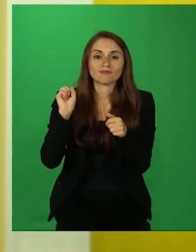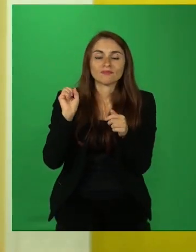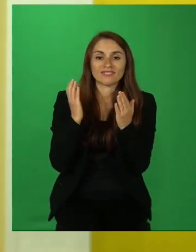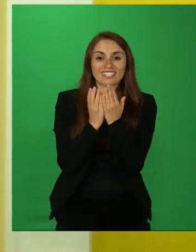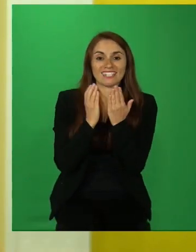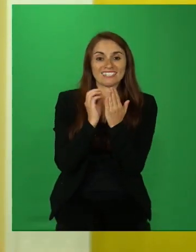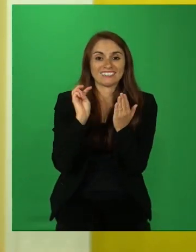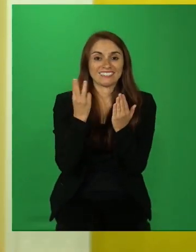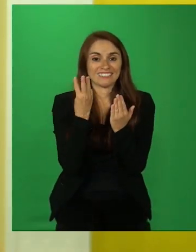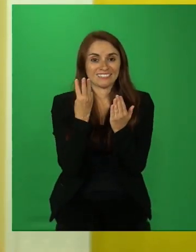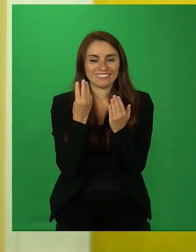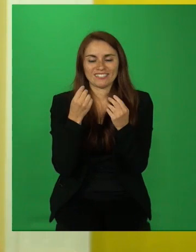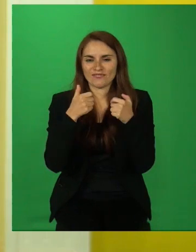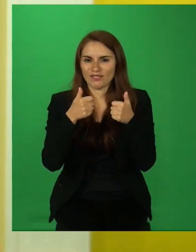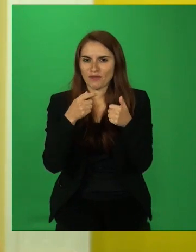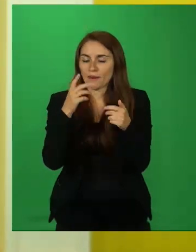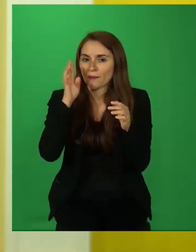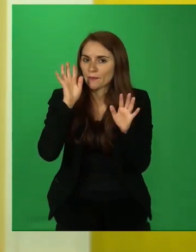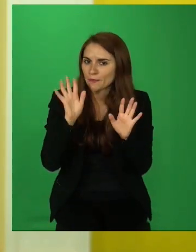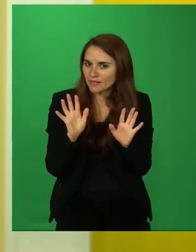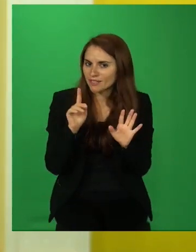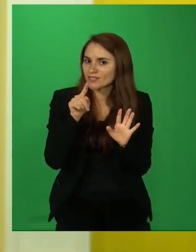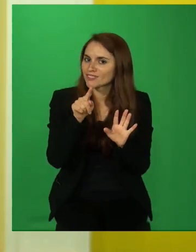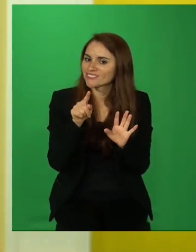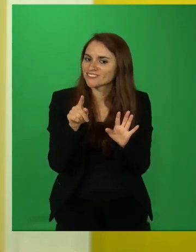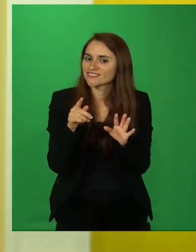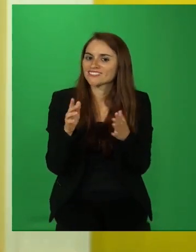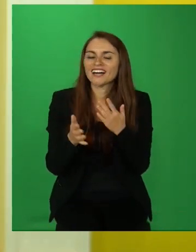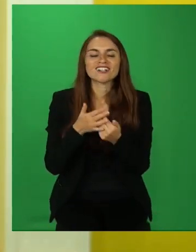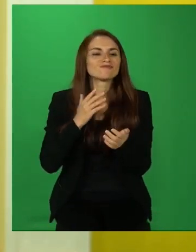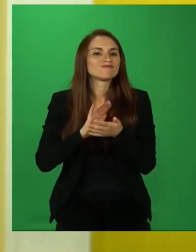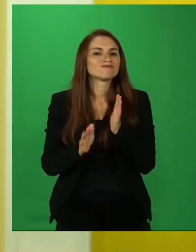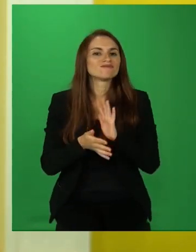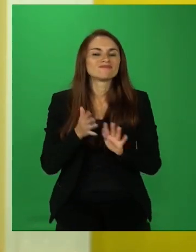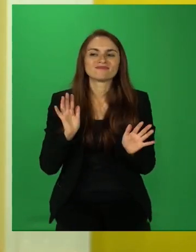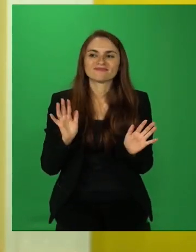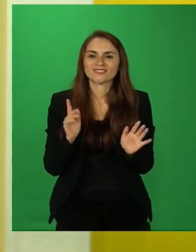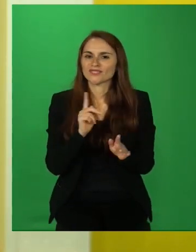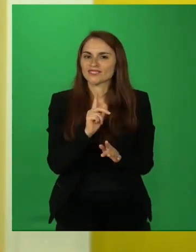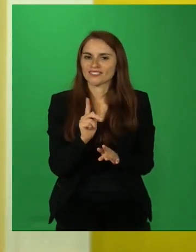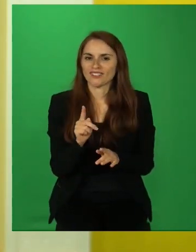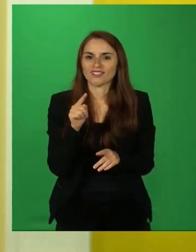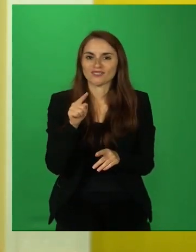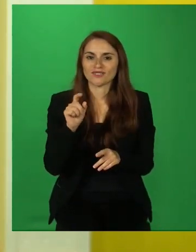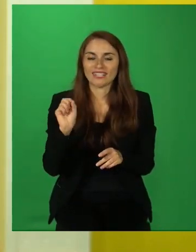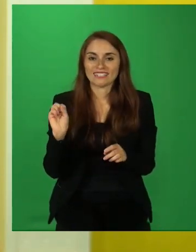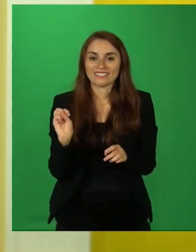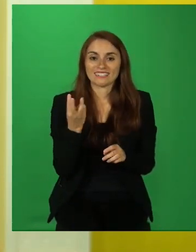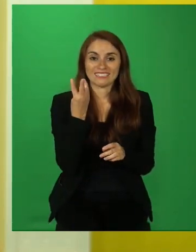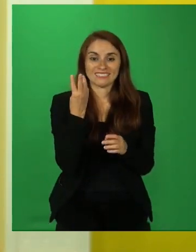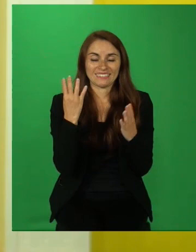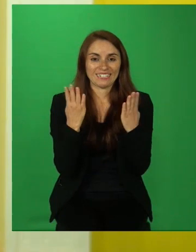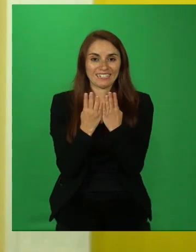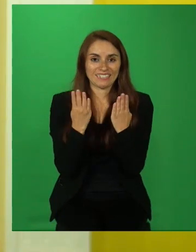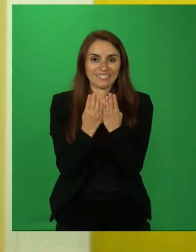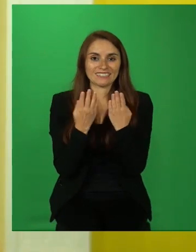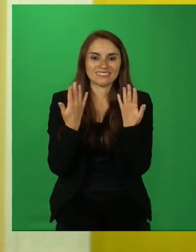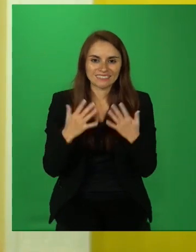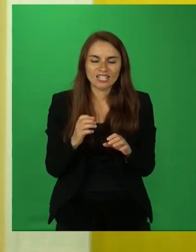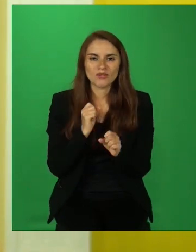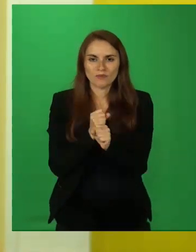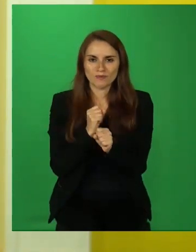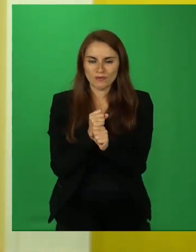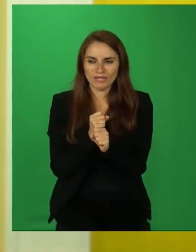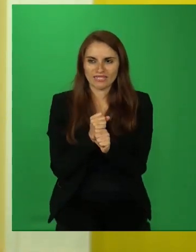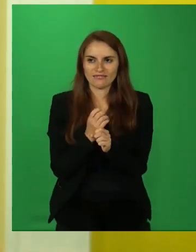pero no te vas sin nada para la casa esta vez por ser la tercera clase ya puedes